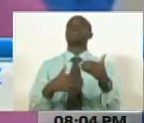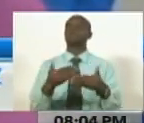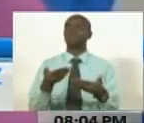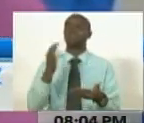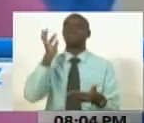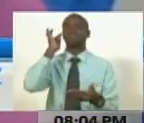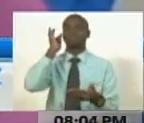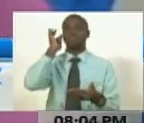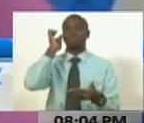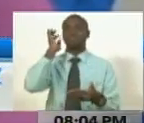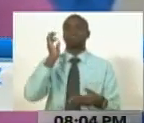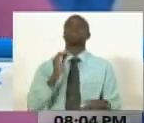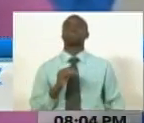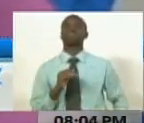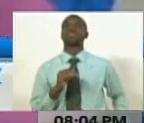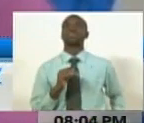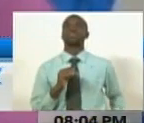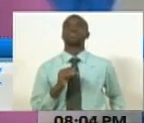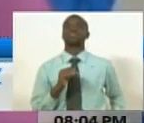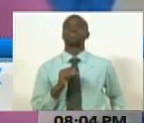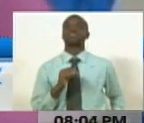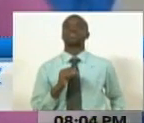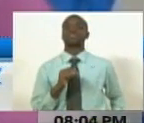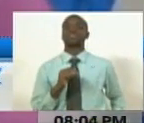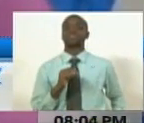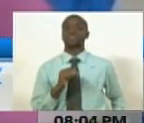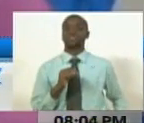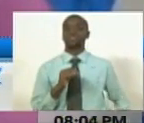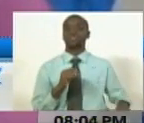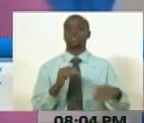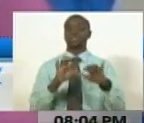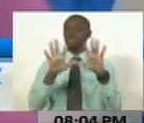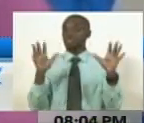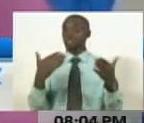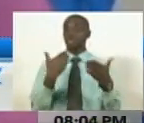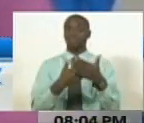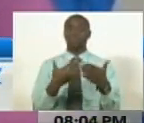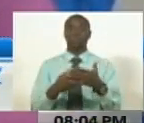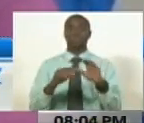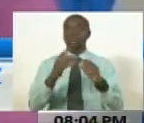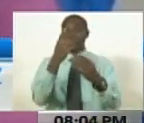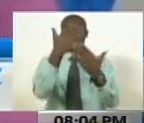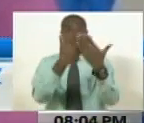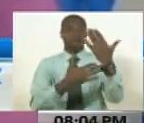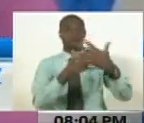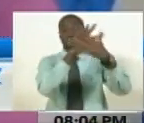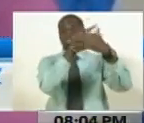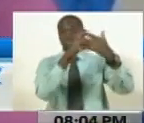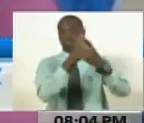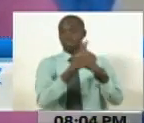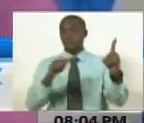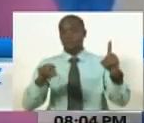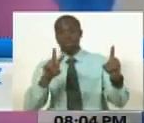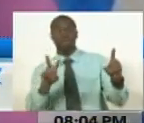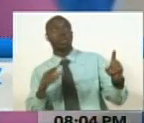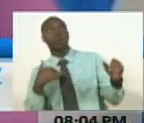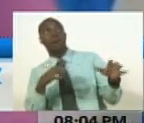de efecto. No está activa la Carta Democrática de la República Bolivariana.